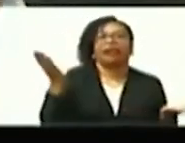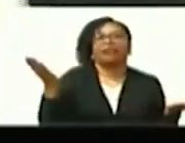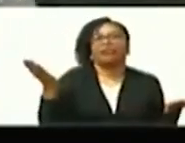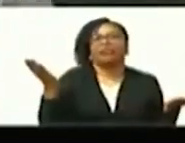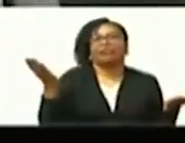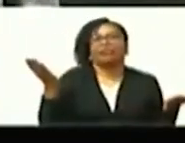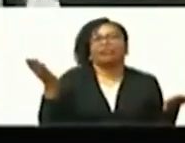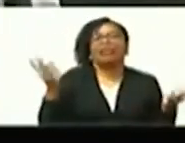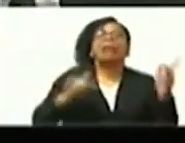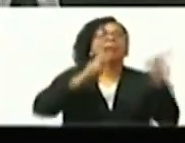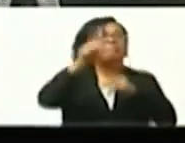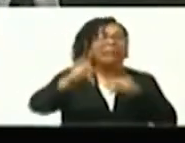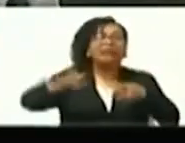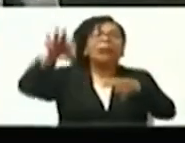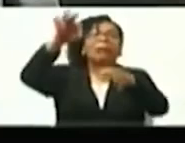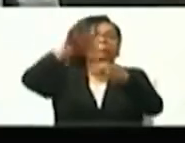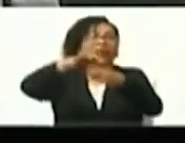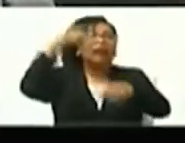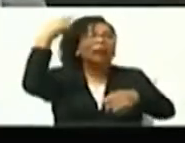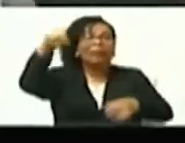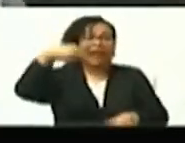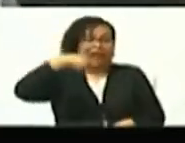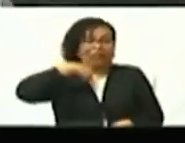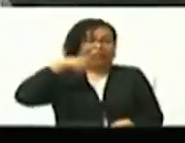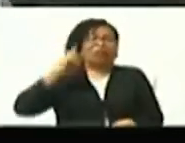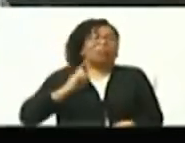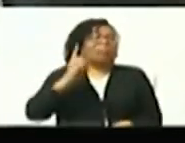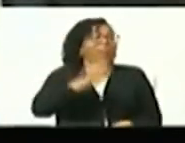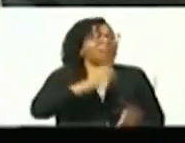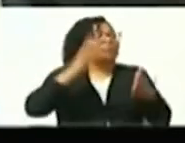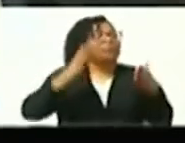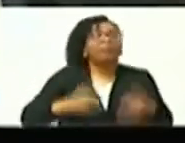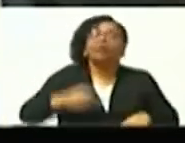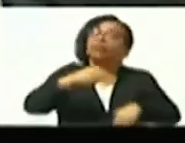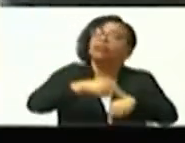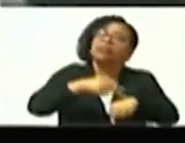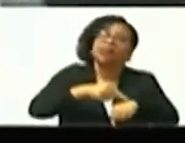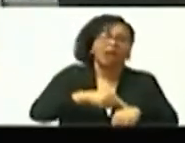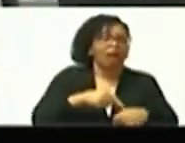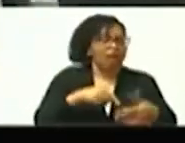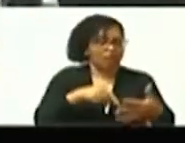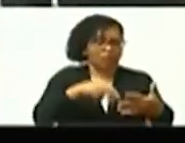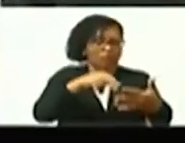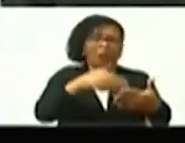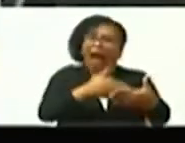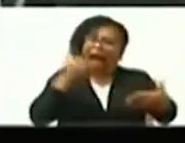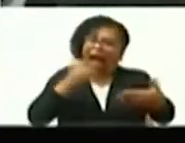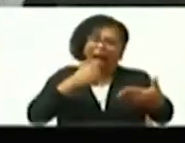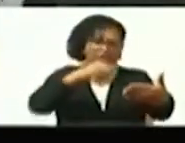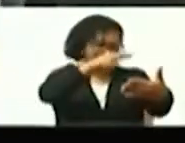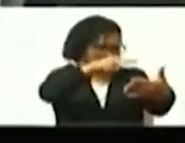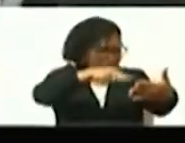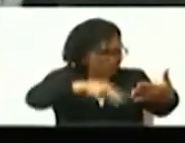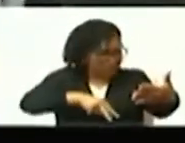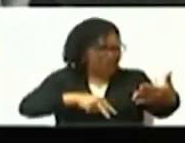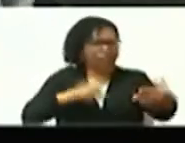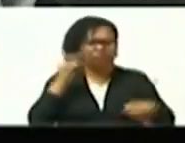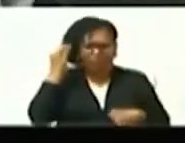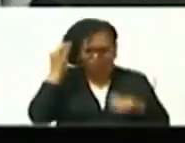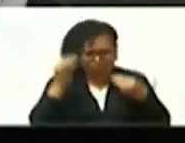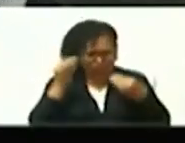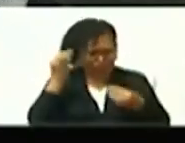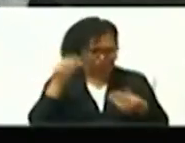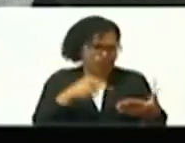eligió para traernos aquí, que lo que vamos a debatir, tengamos el tiempo de ponderarlo, de reflexionarlo, de meditarlo